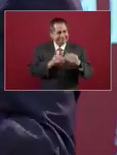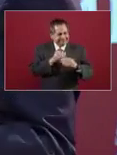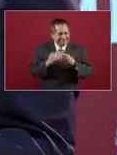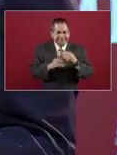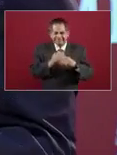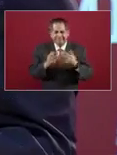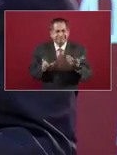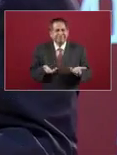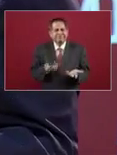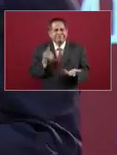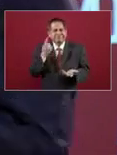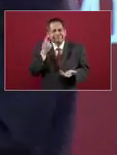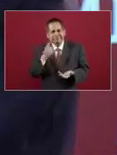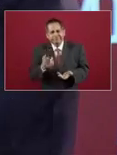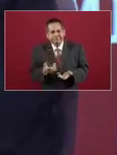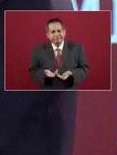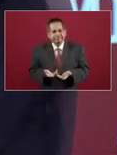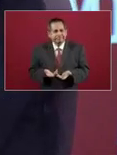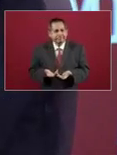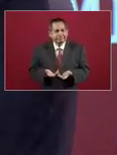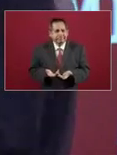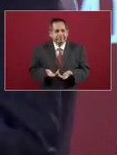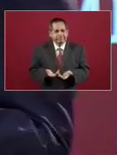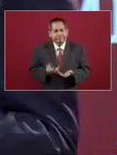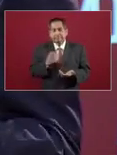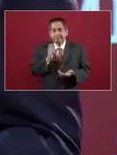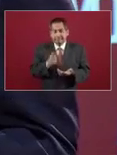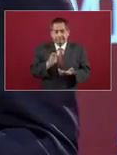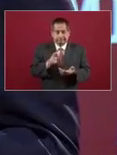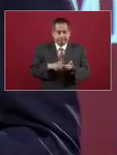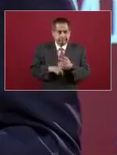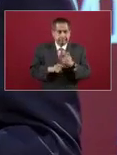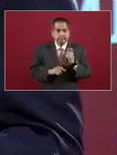pelearnos si es